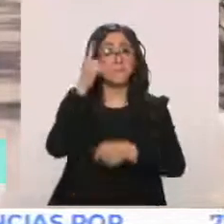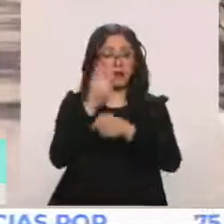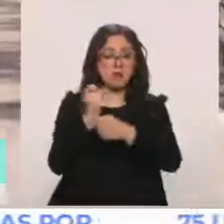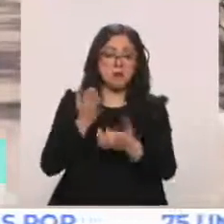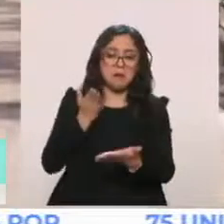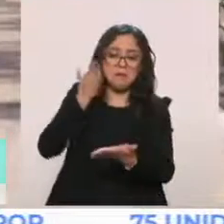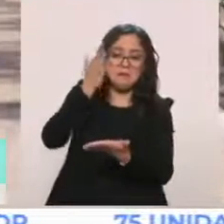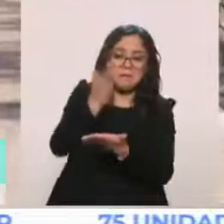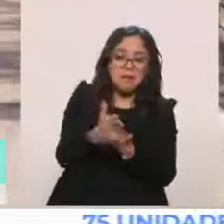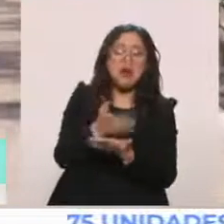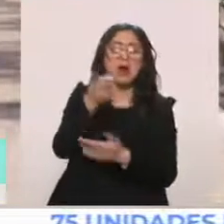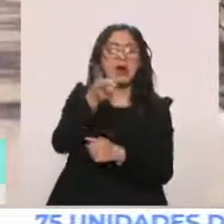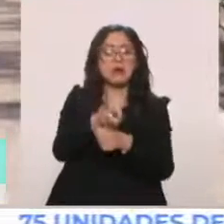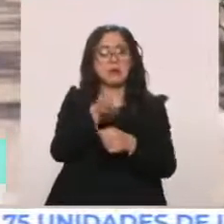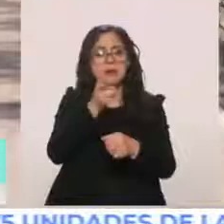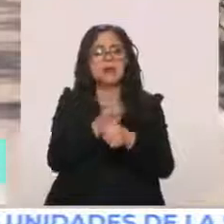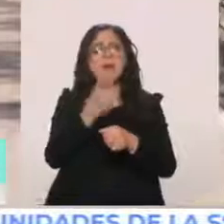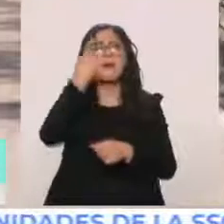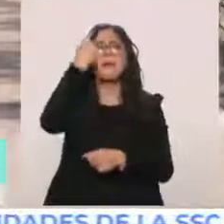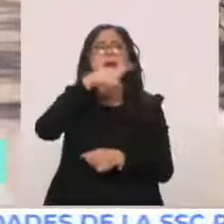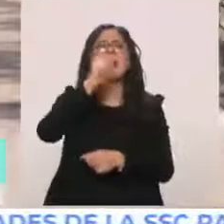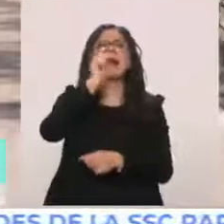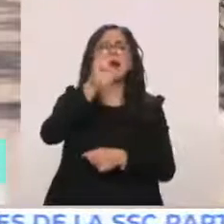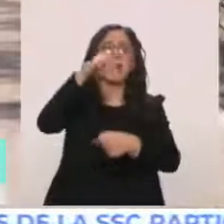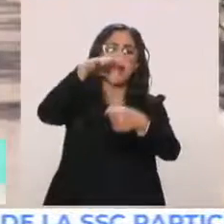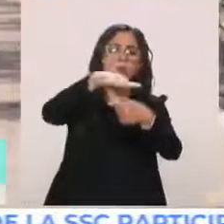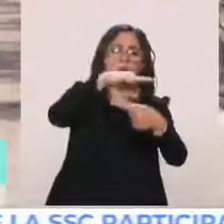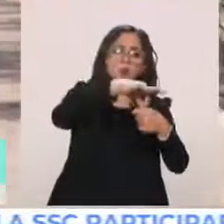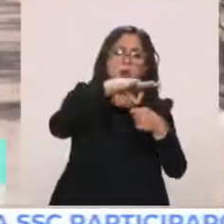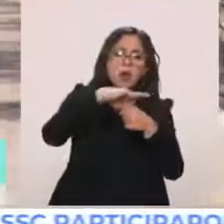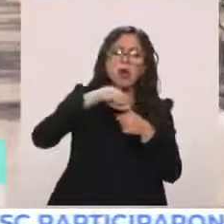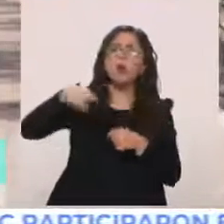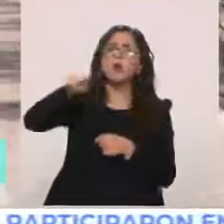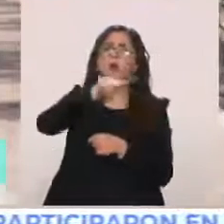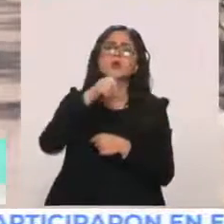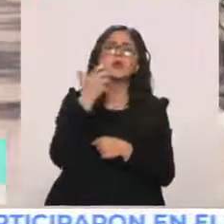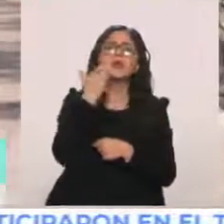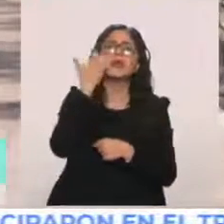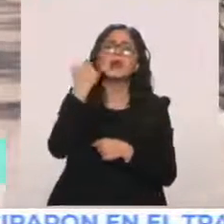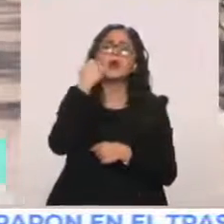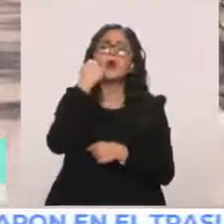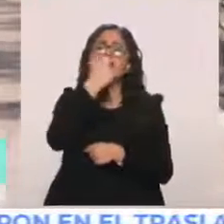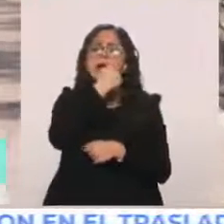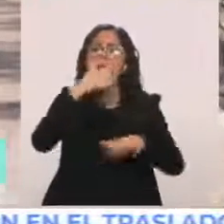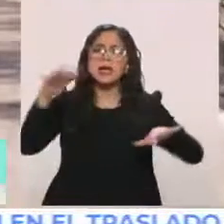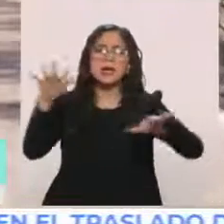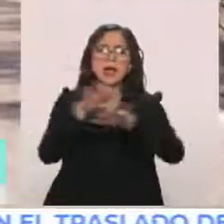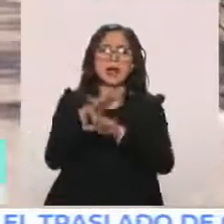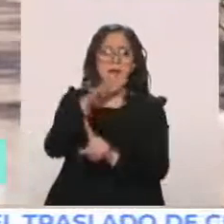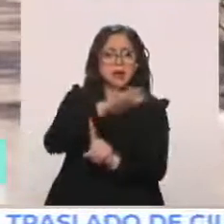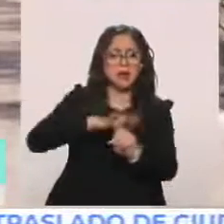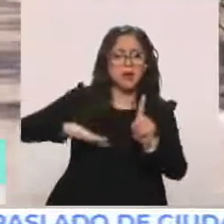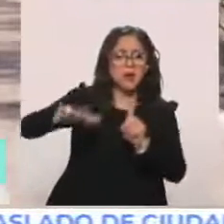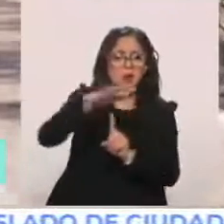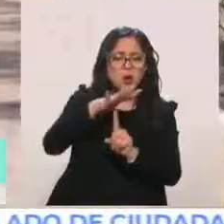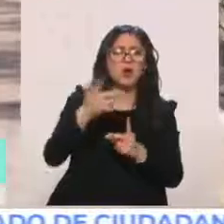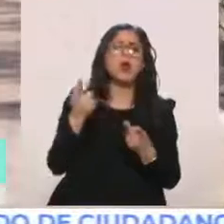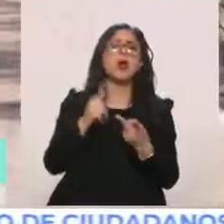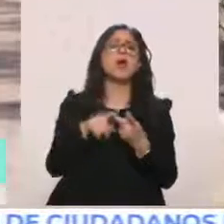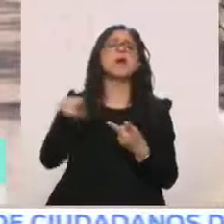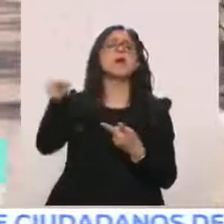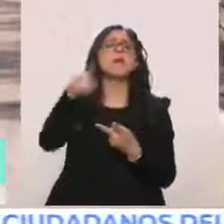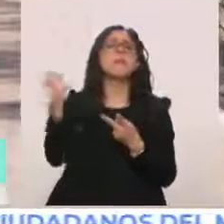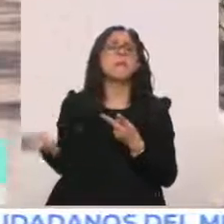primeramente a votar. ¿Qué es lo que nos gustaría que se mejorara de la colonia? ¿Qué es lo que nos gustaría